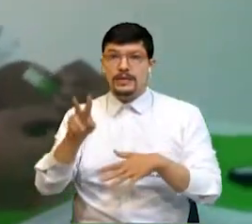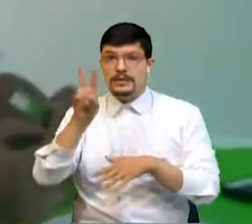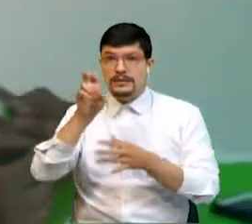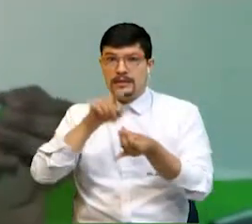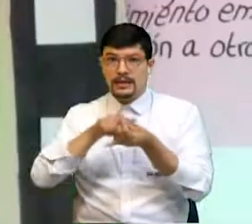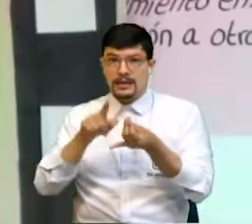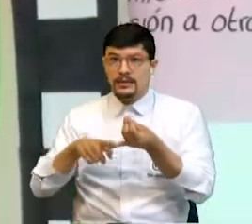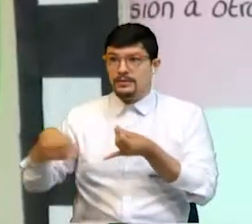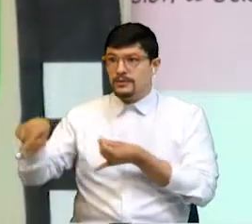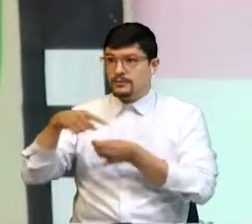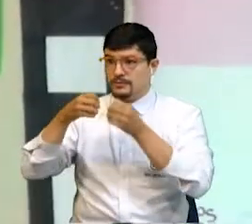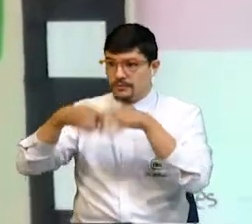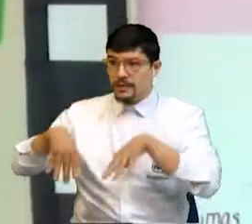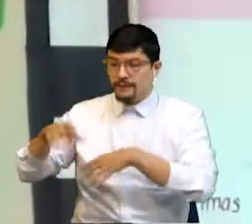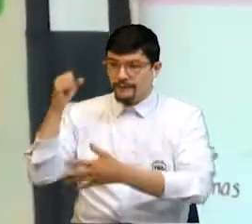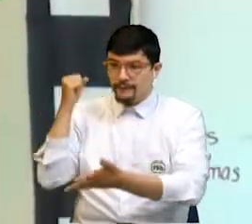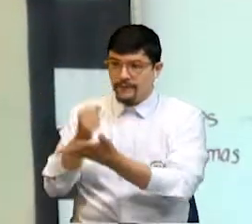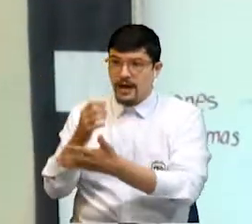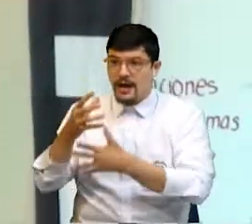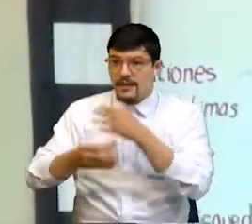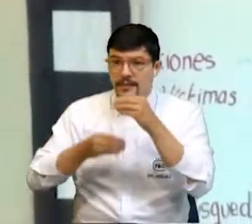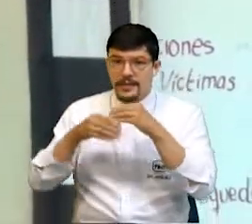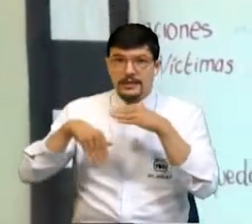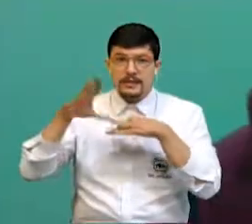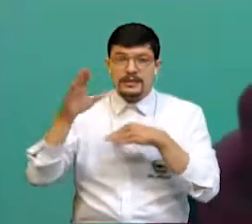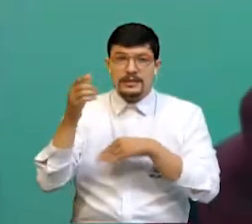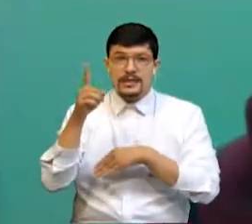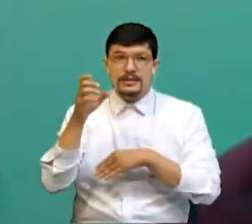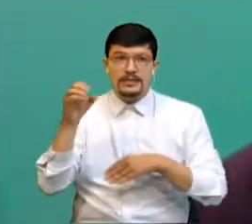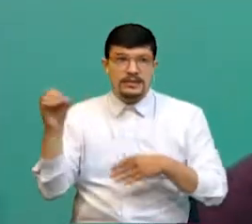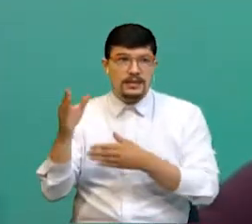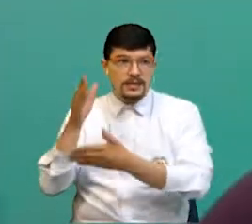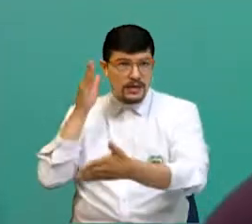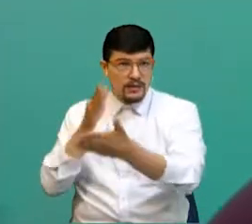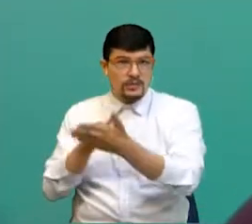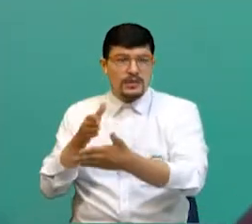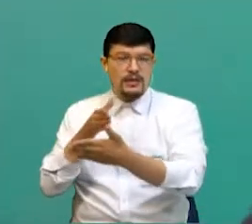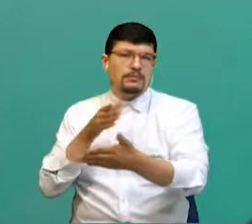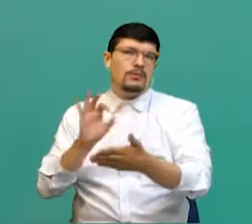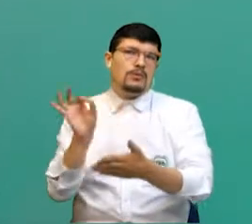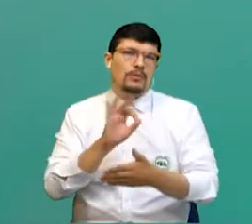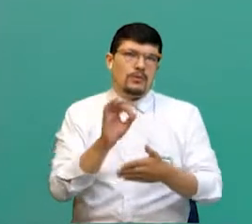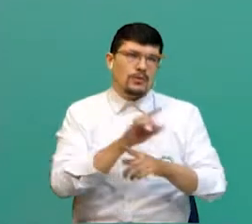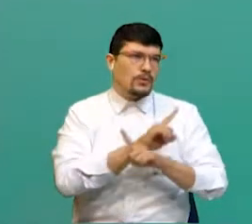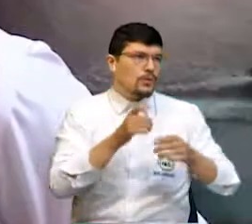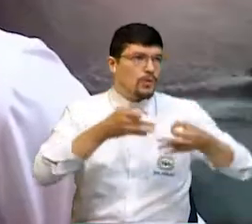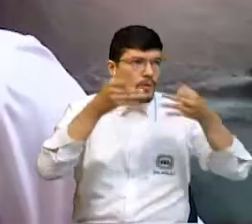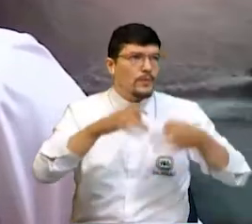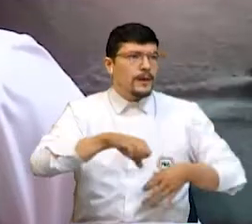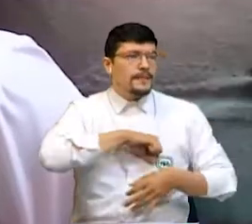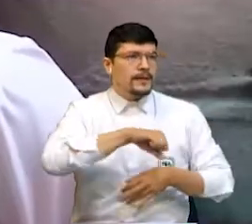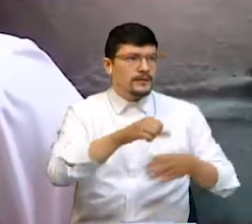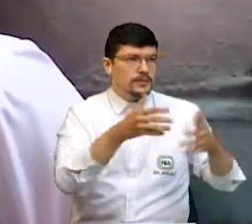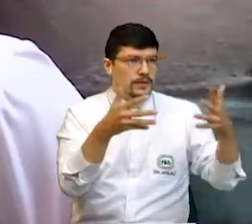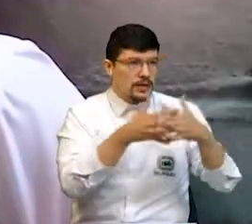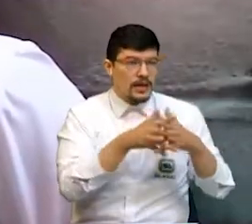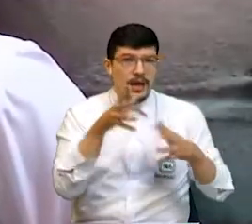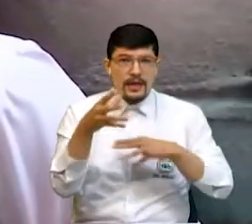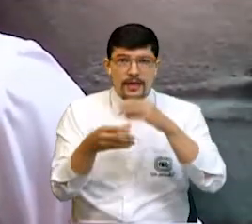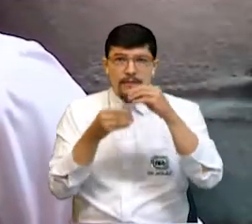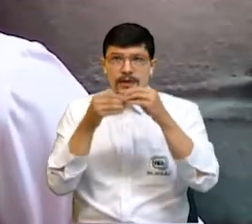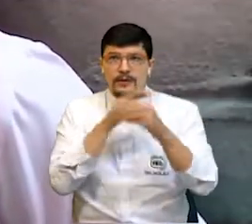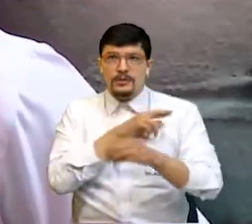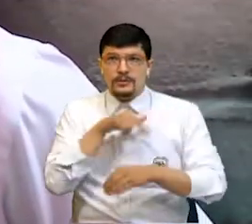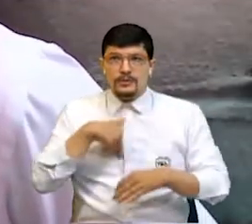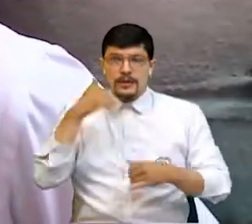de desaparición forzada, más de 100 denuncias por amenazas y múltiples vulneraciones a los derechos integrales. Y dentro de esto identificamos que el